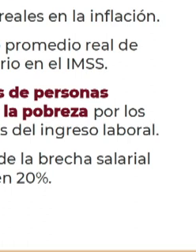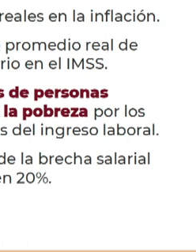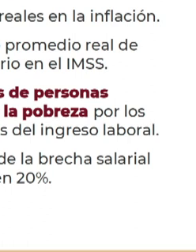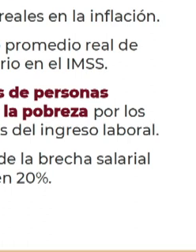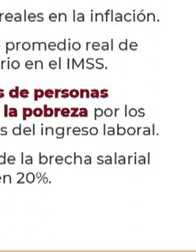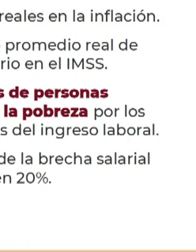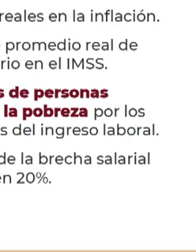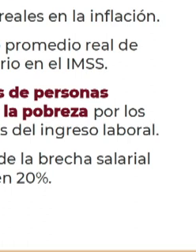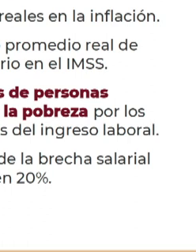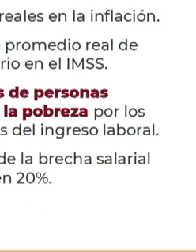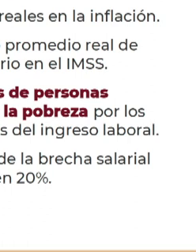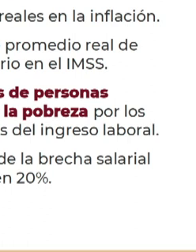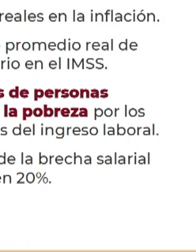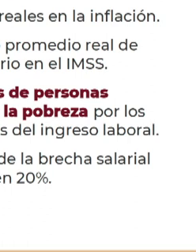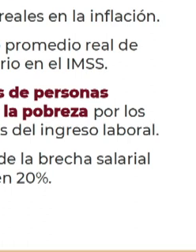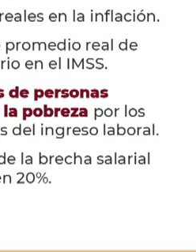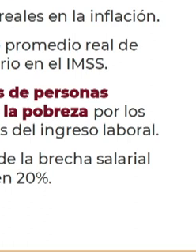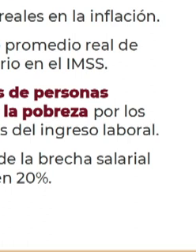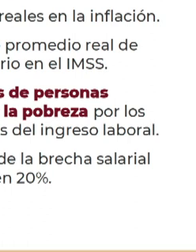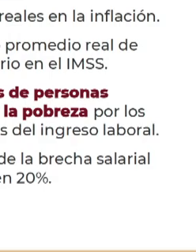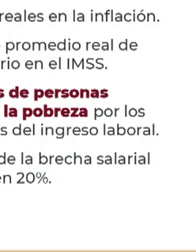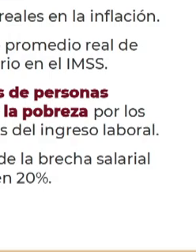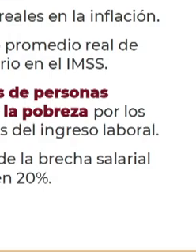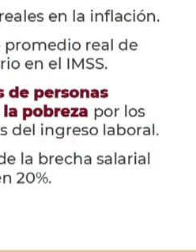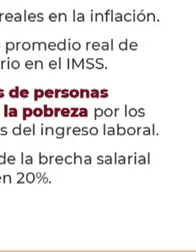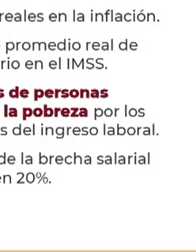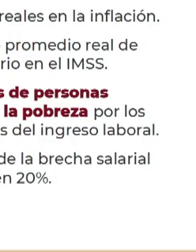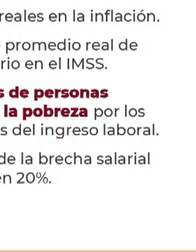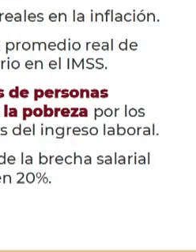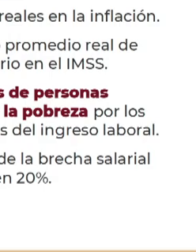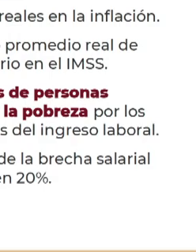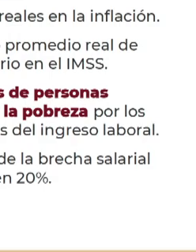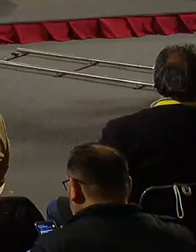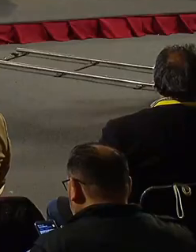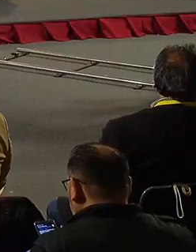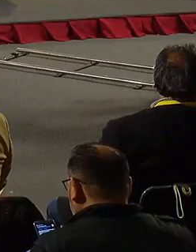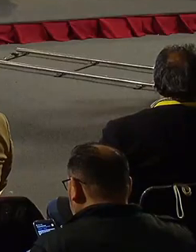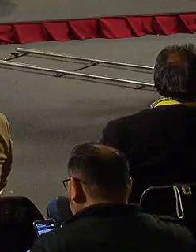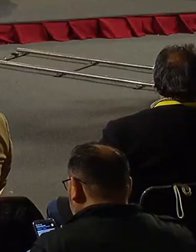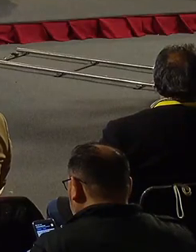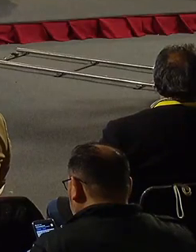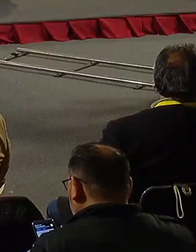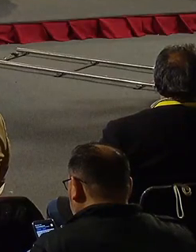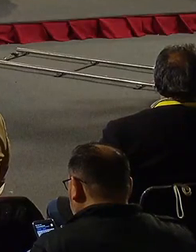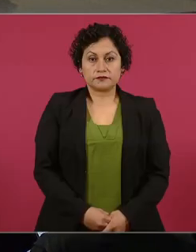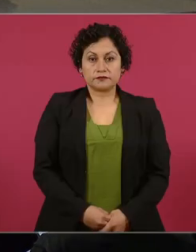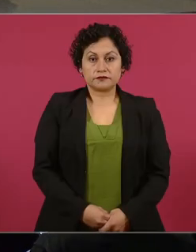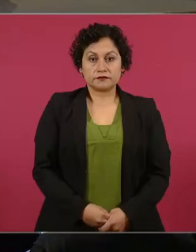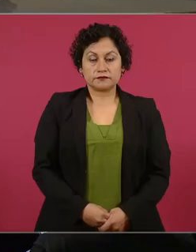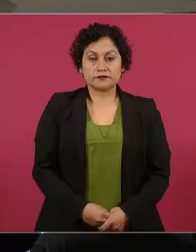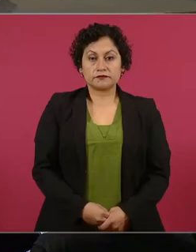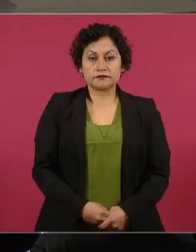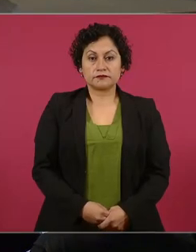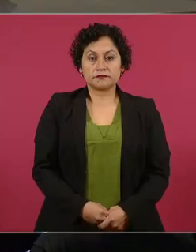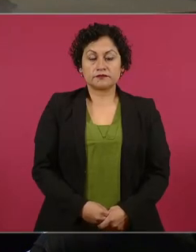a través del aumento de los salarios, se ha contribuido a una reducción de la brecha de género